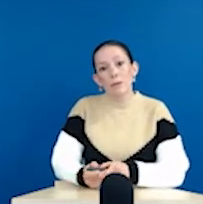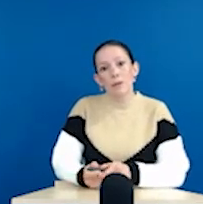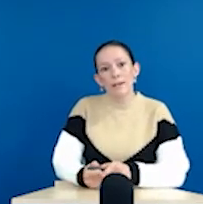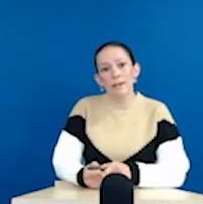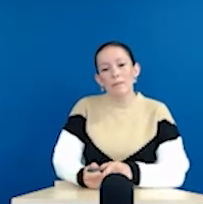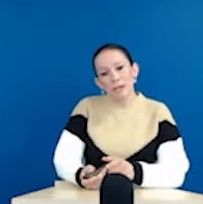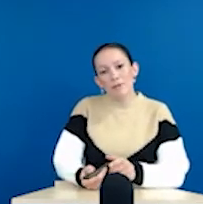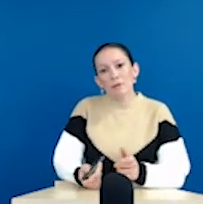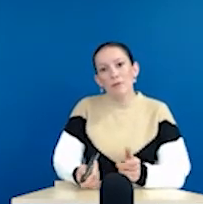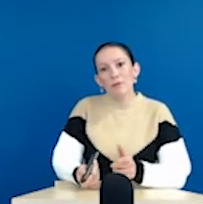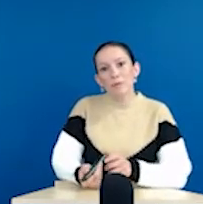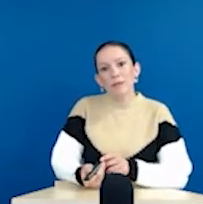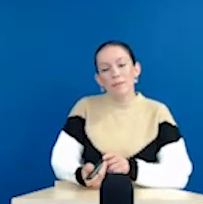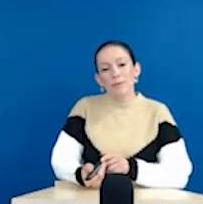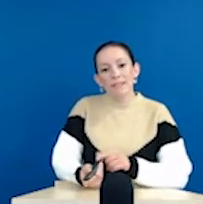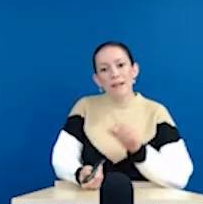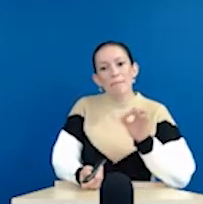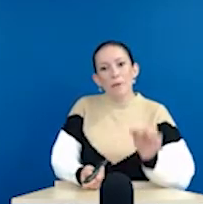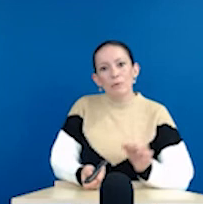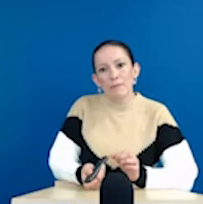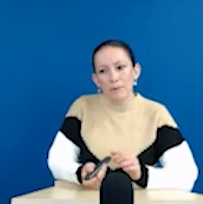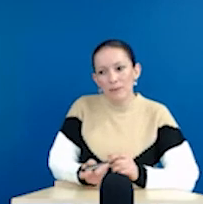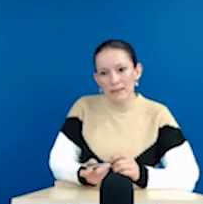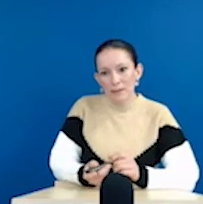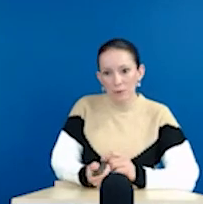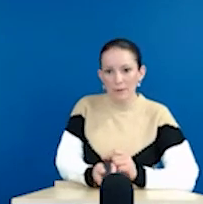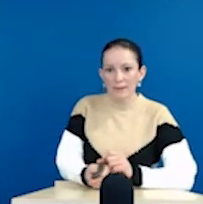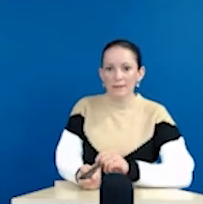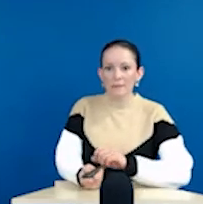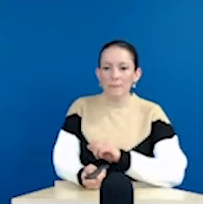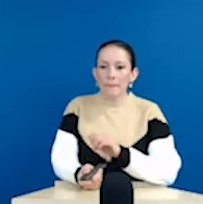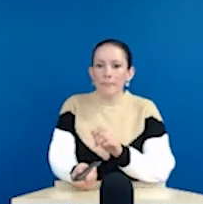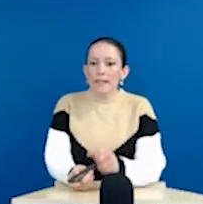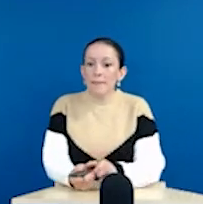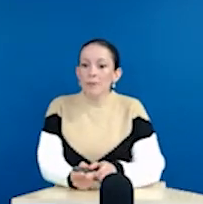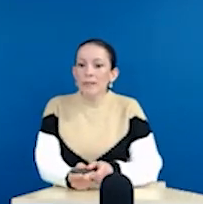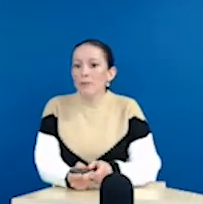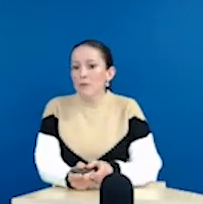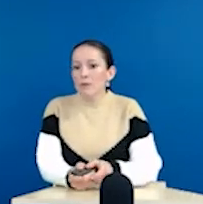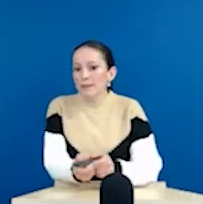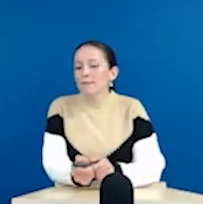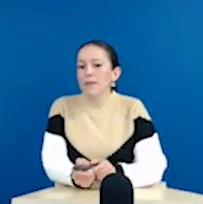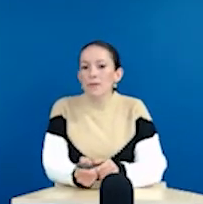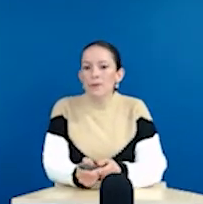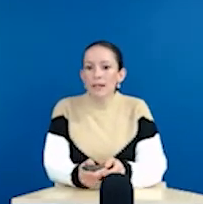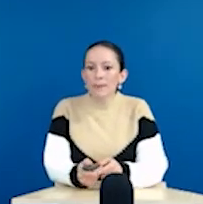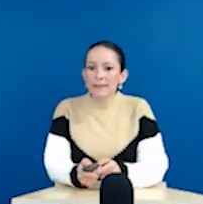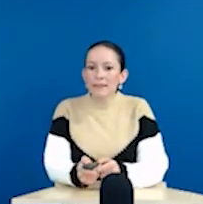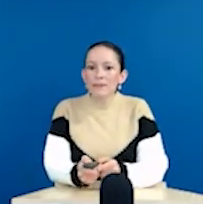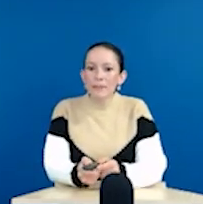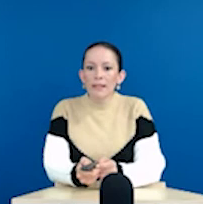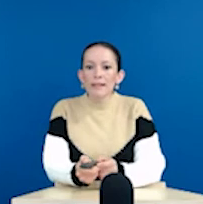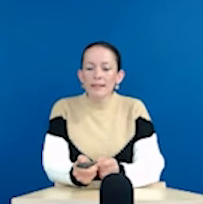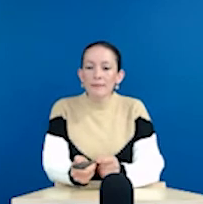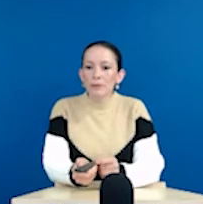la psicóloga, pero nosotros nos convertimos en esa pauta importante en nuestros pacientes. Y por último, la educación. Educar al